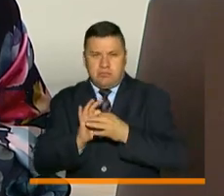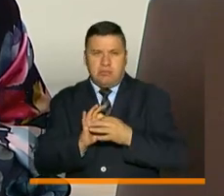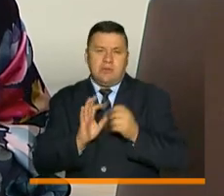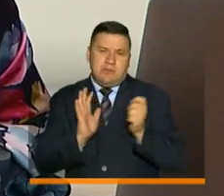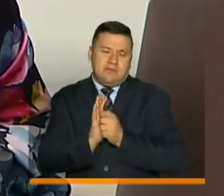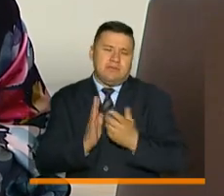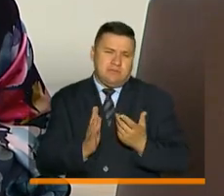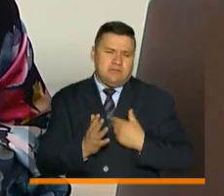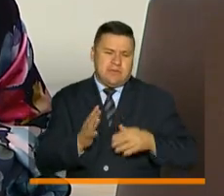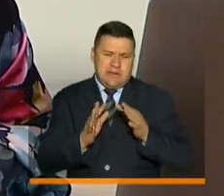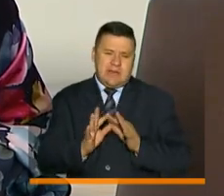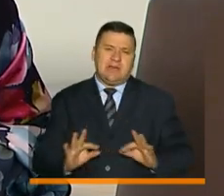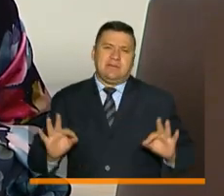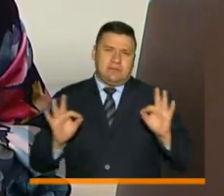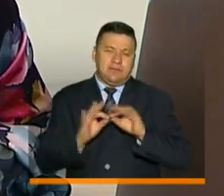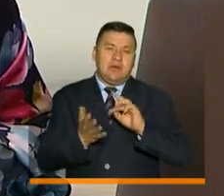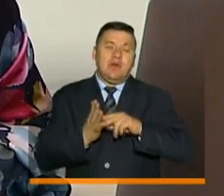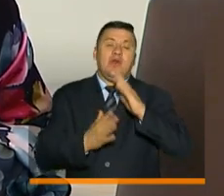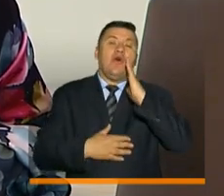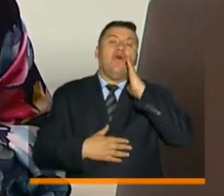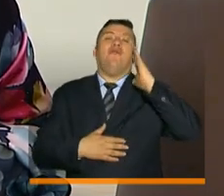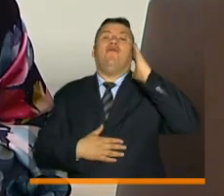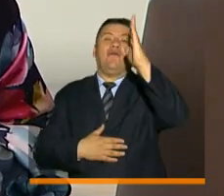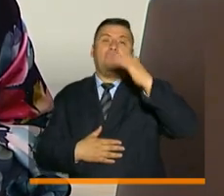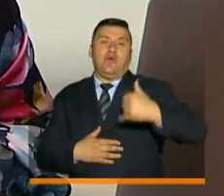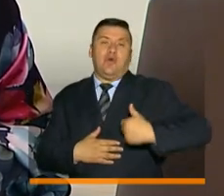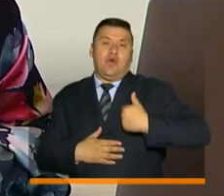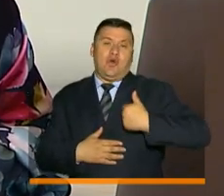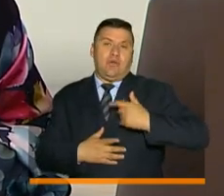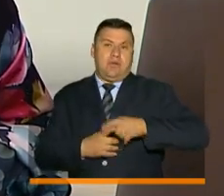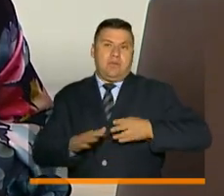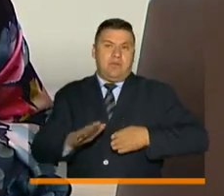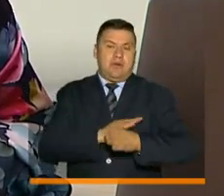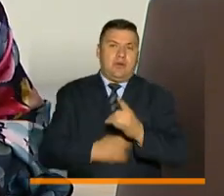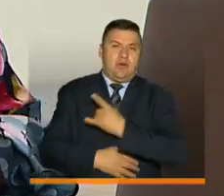por esto que es tan importante, que es el futuro obviamente de los jóvenes y su acceso a la educación superior.